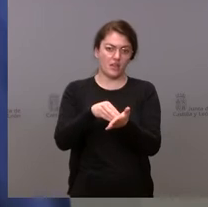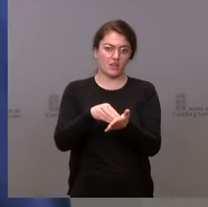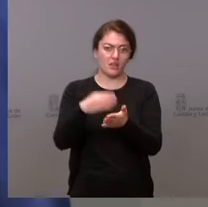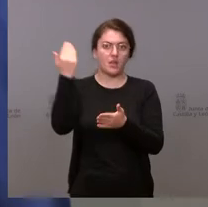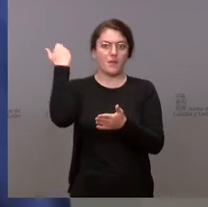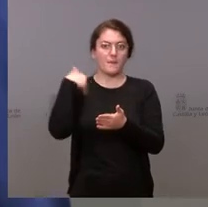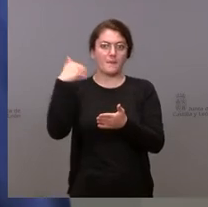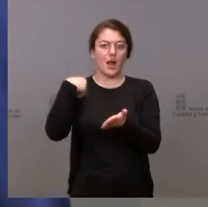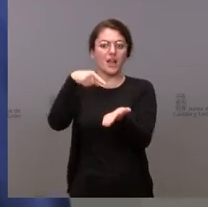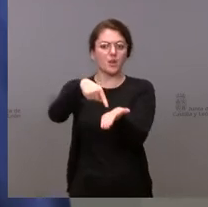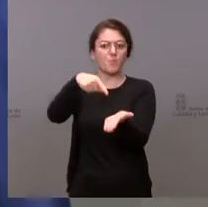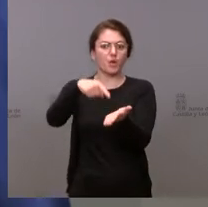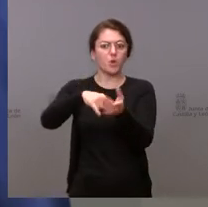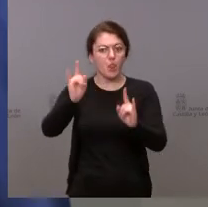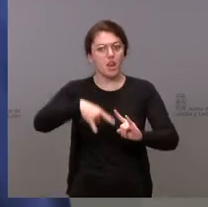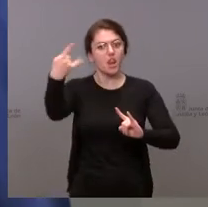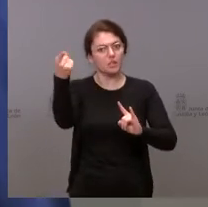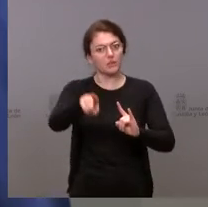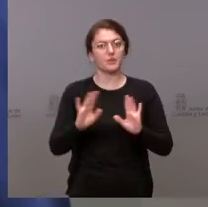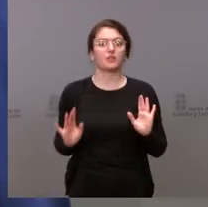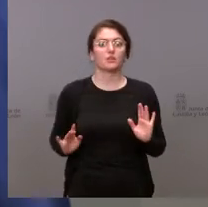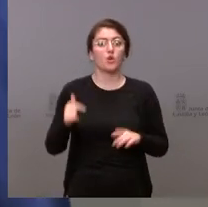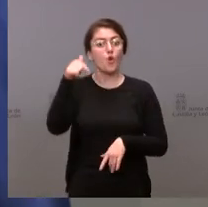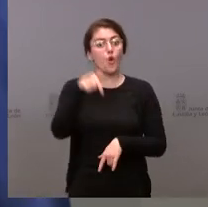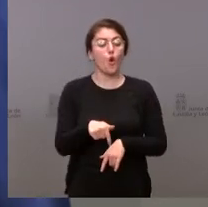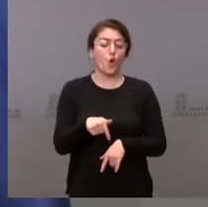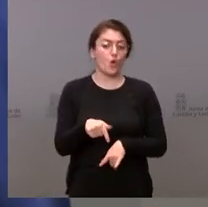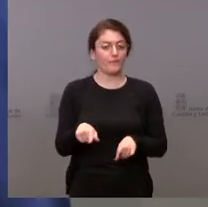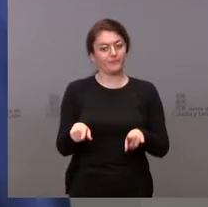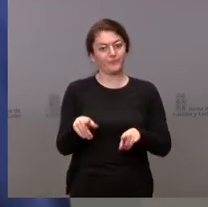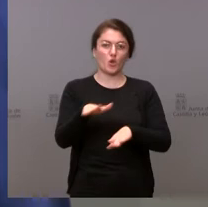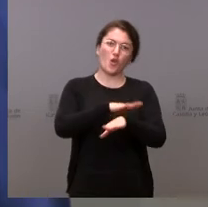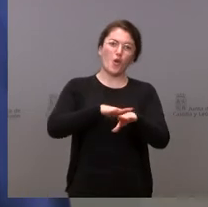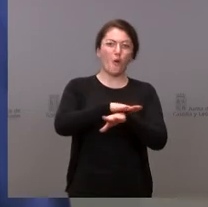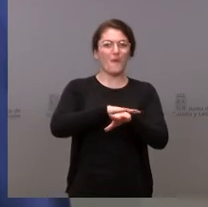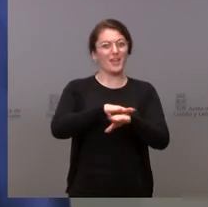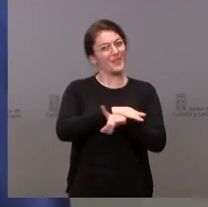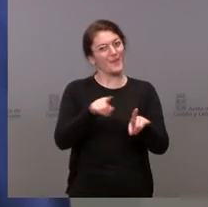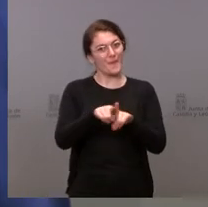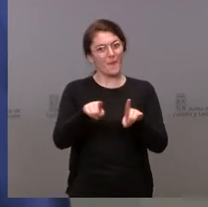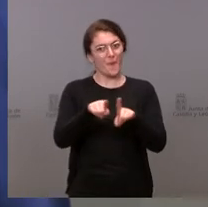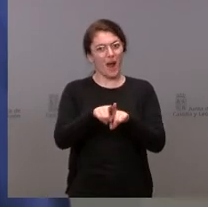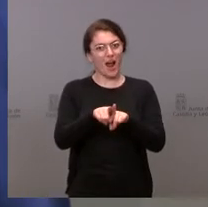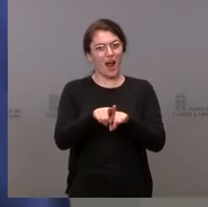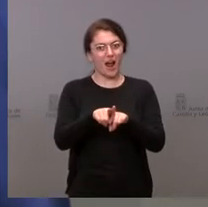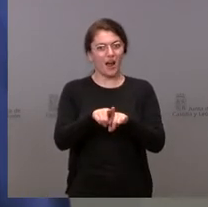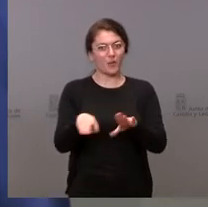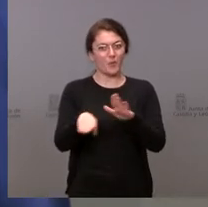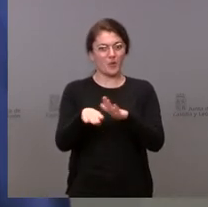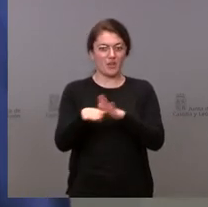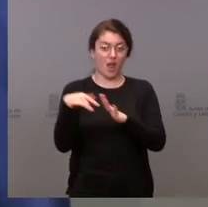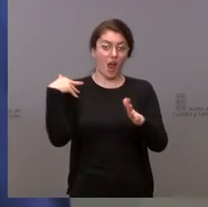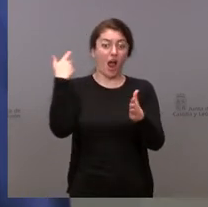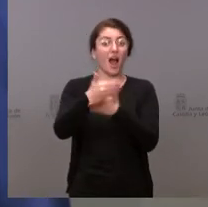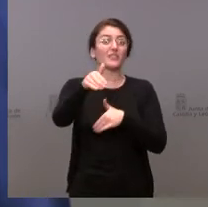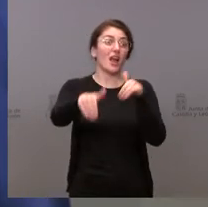impuestos y a día de hoy este es un gobierno lógicamente que tiene vigencia hasta un periodo electoral concreto no podemos